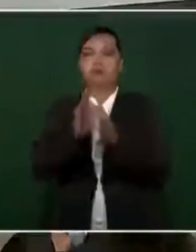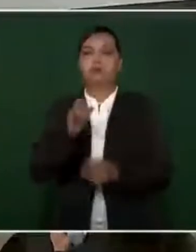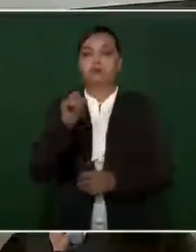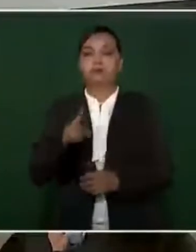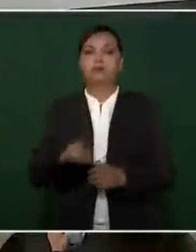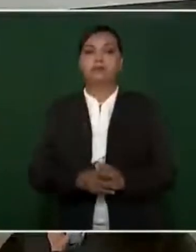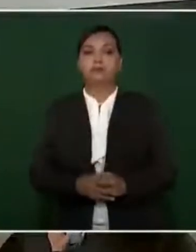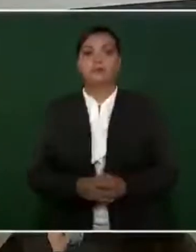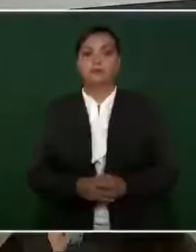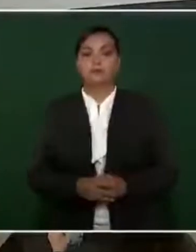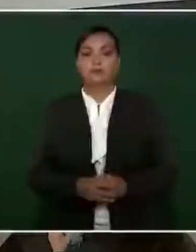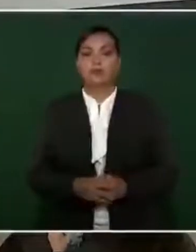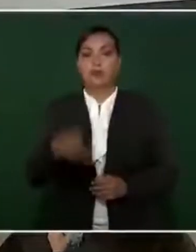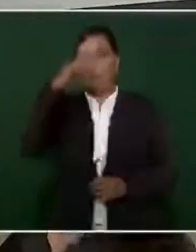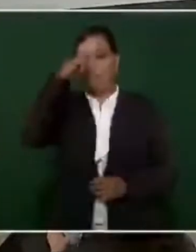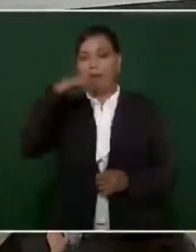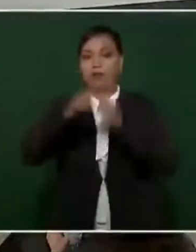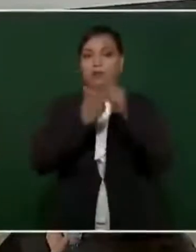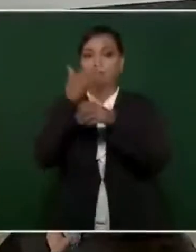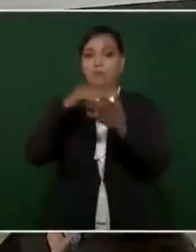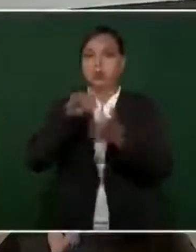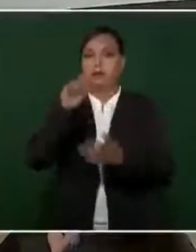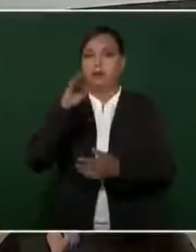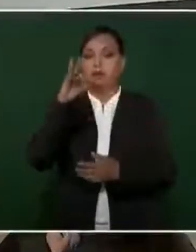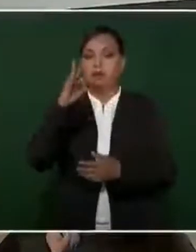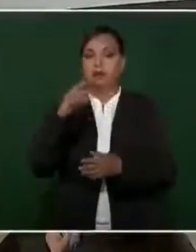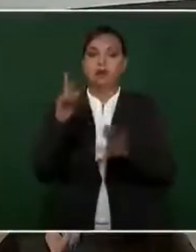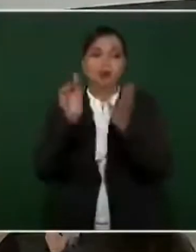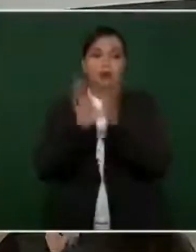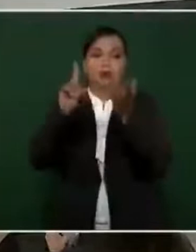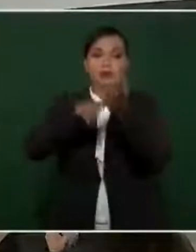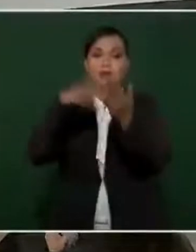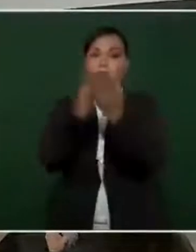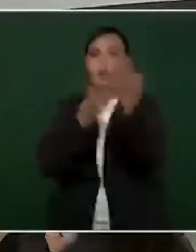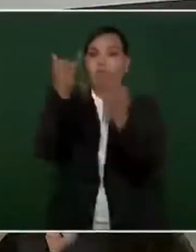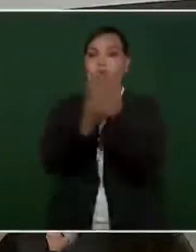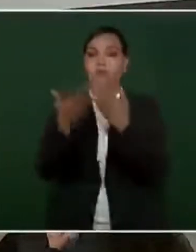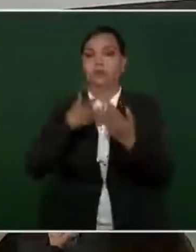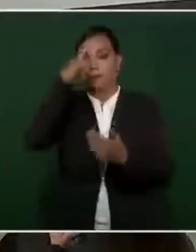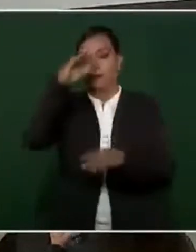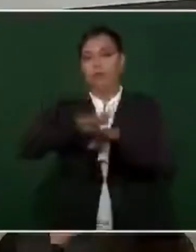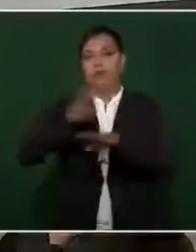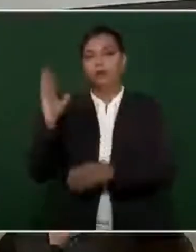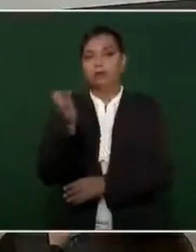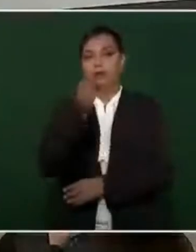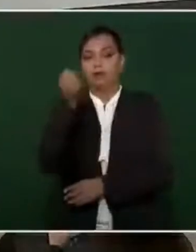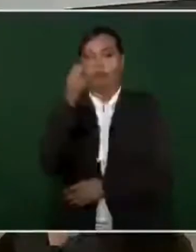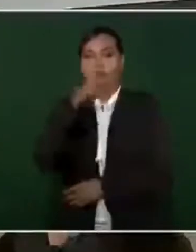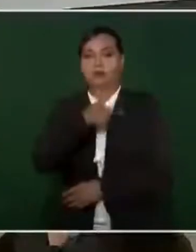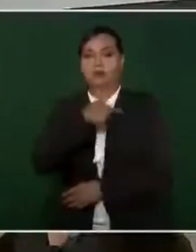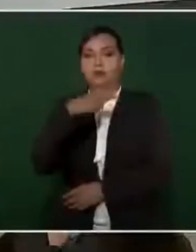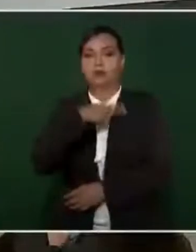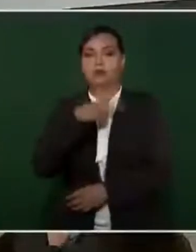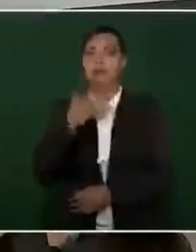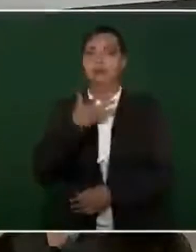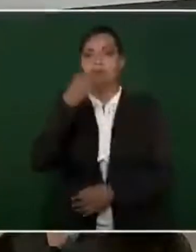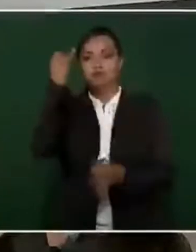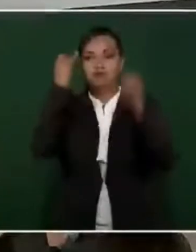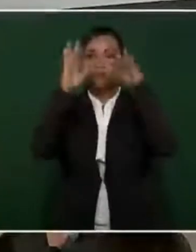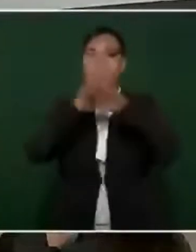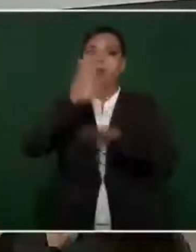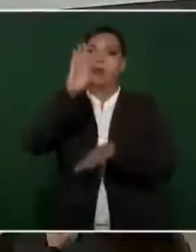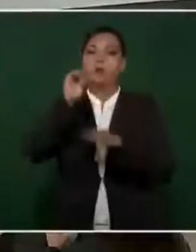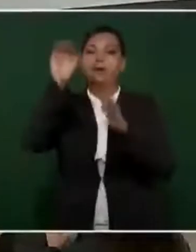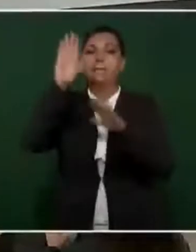Y para el 23, dentro del proyecto que se tiene para fortalecer a la Guardia, se tienen consideradas 9 más.